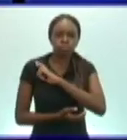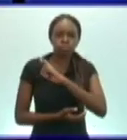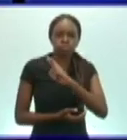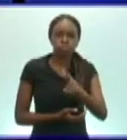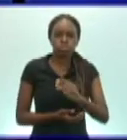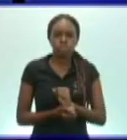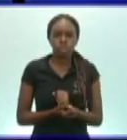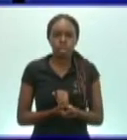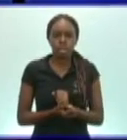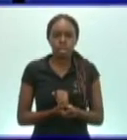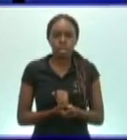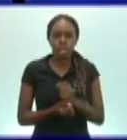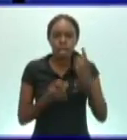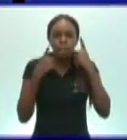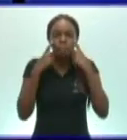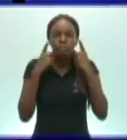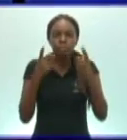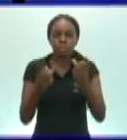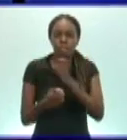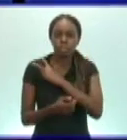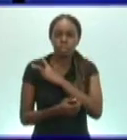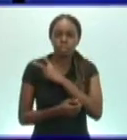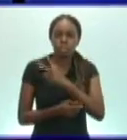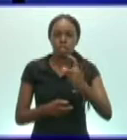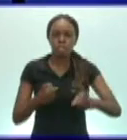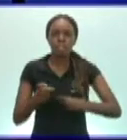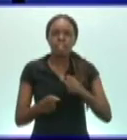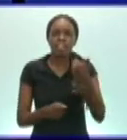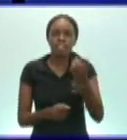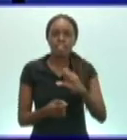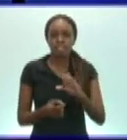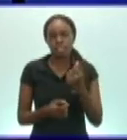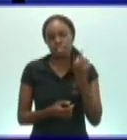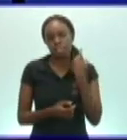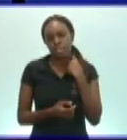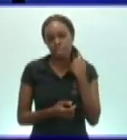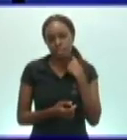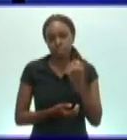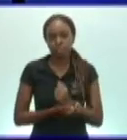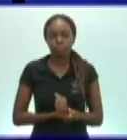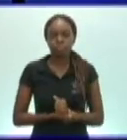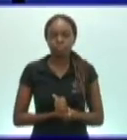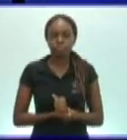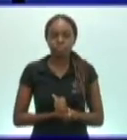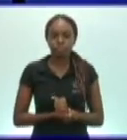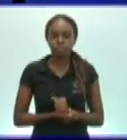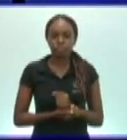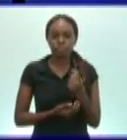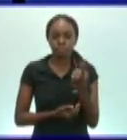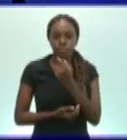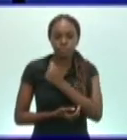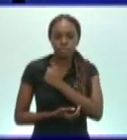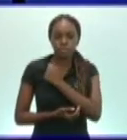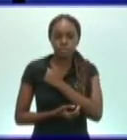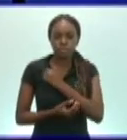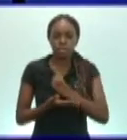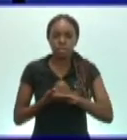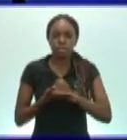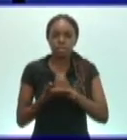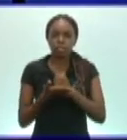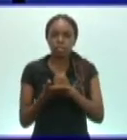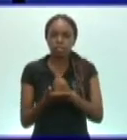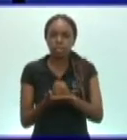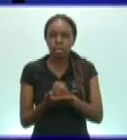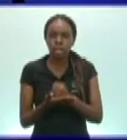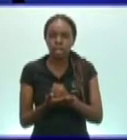y su figura como protagonista de la Guerra de los 10 años. Me gustaría compartir con ustedes la